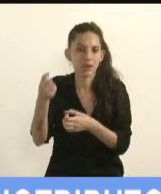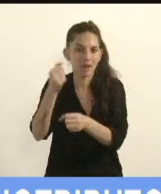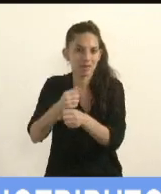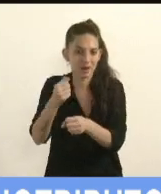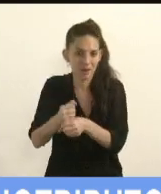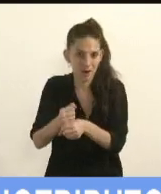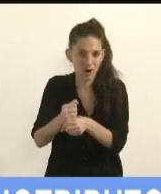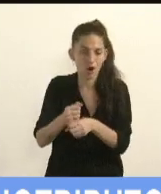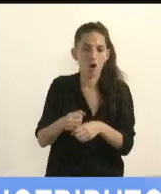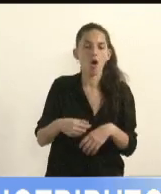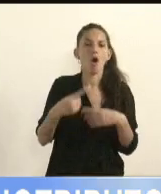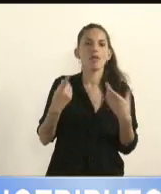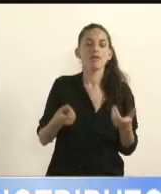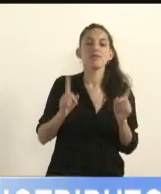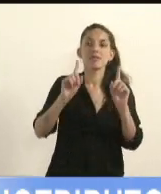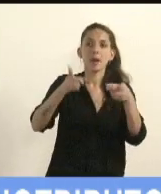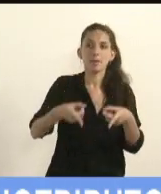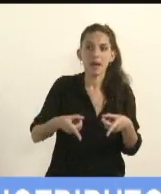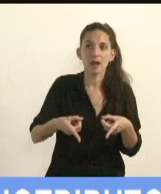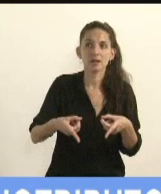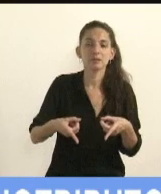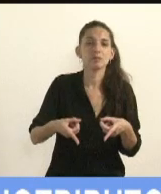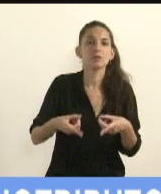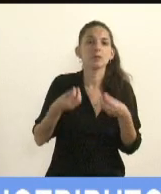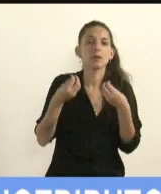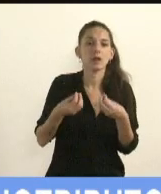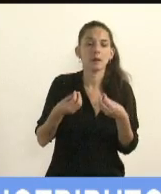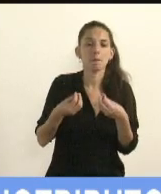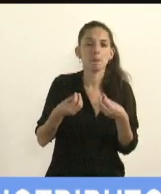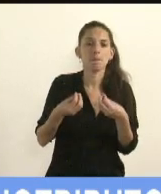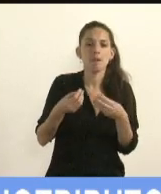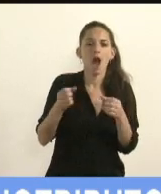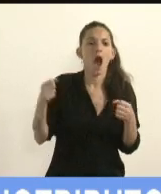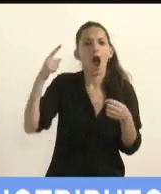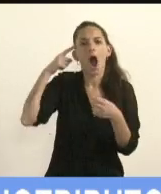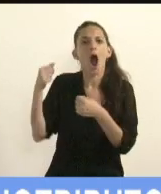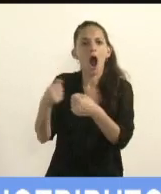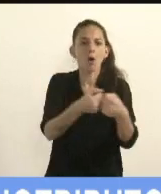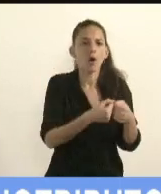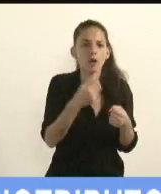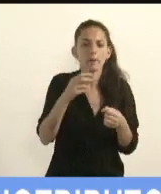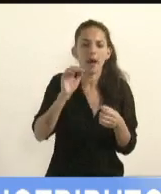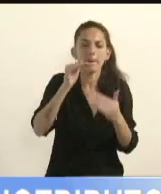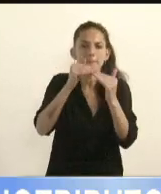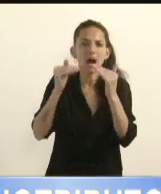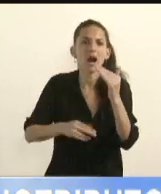se encargaron de eliminar para evitar estos acuerdos que bajaban estos impuestos en la provincia.